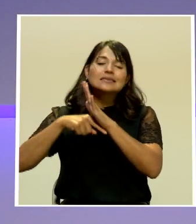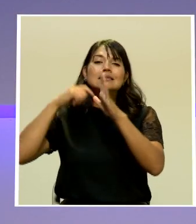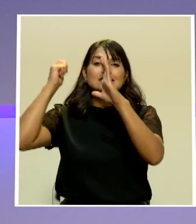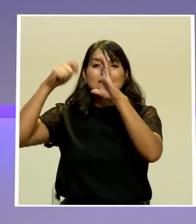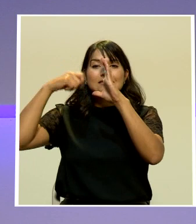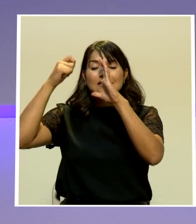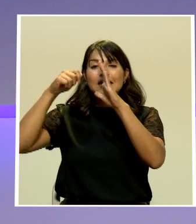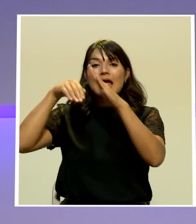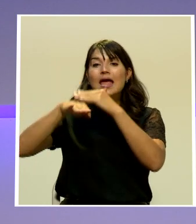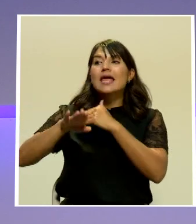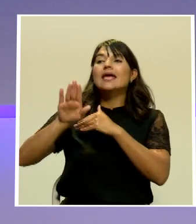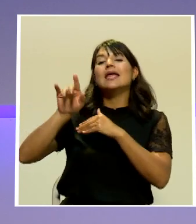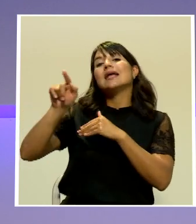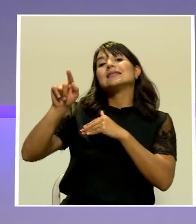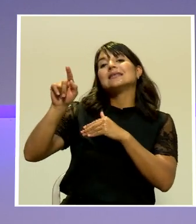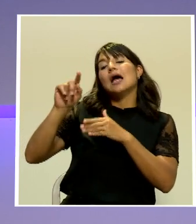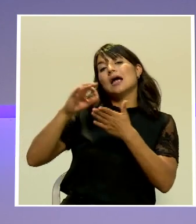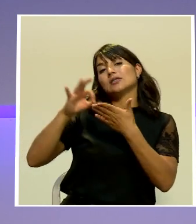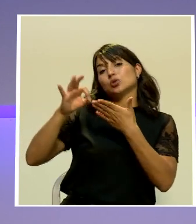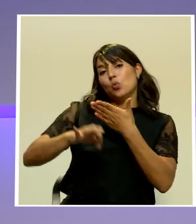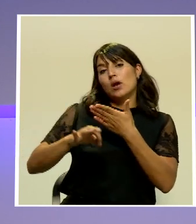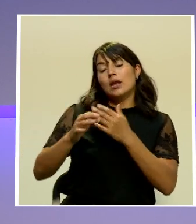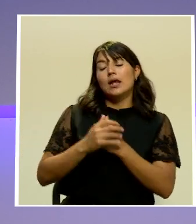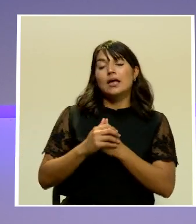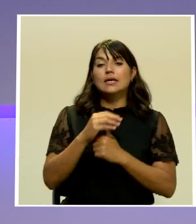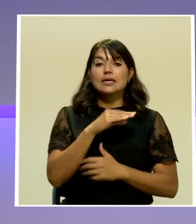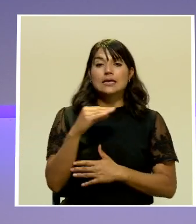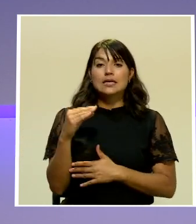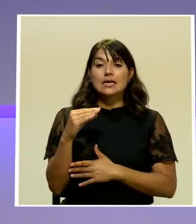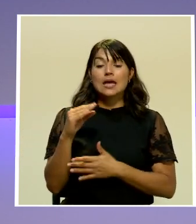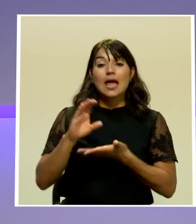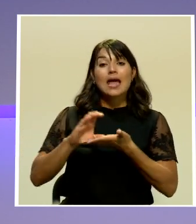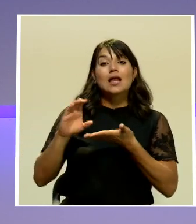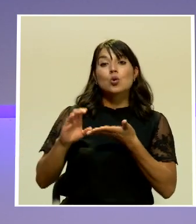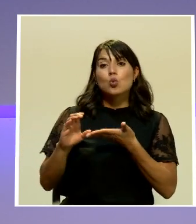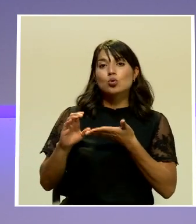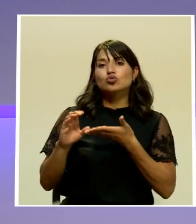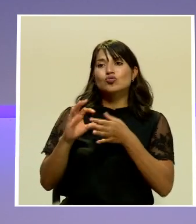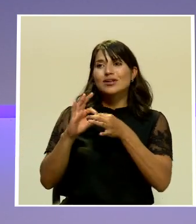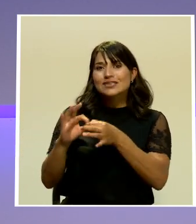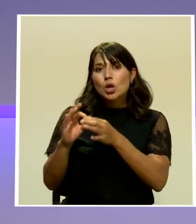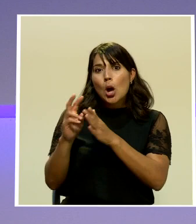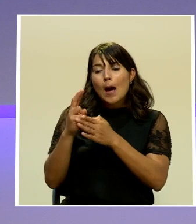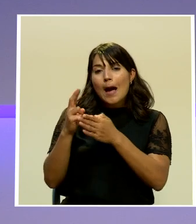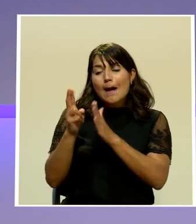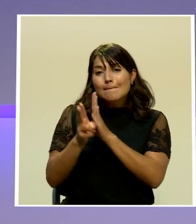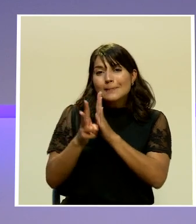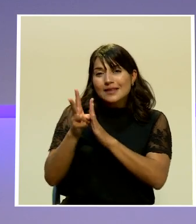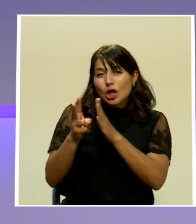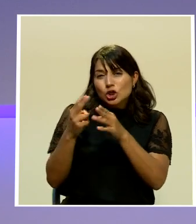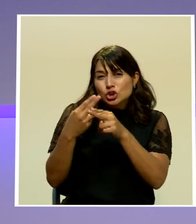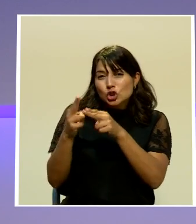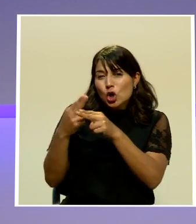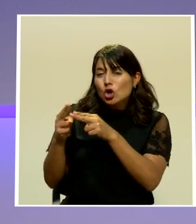alma mater, mi segunda alma mater. Y el curso documental era muy interesante porque